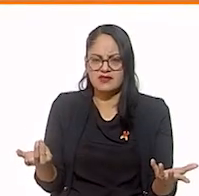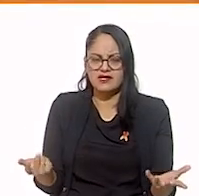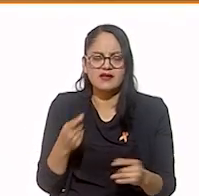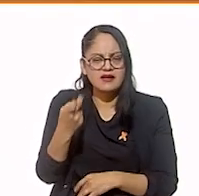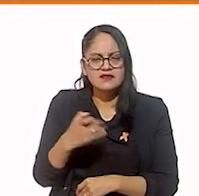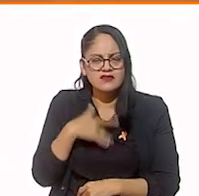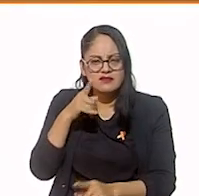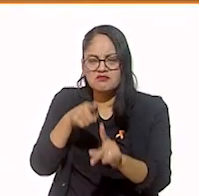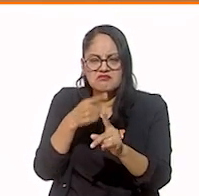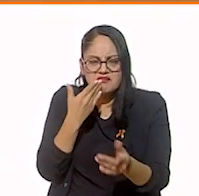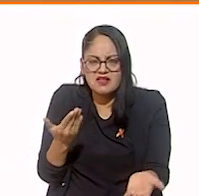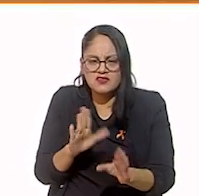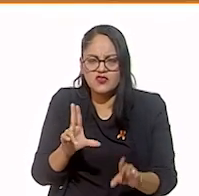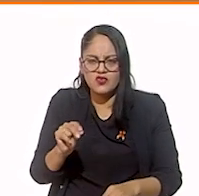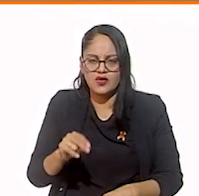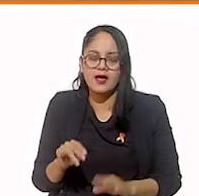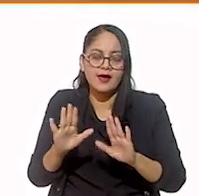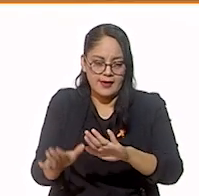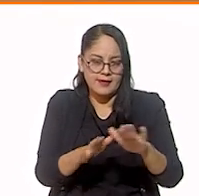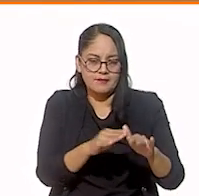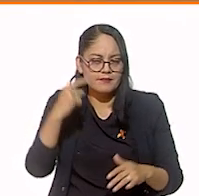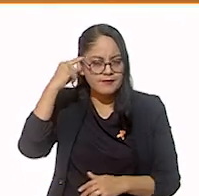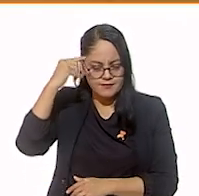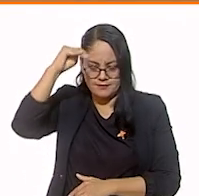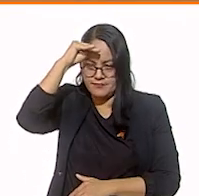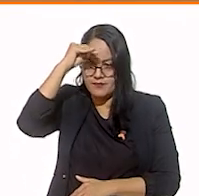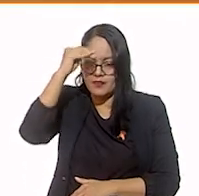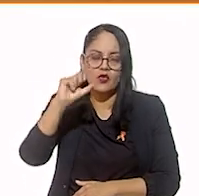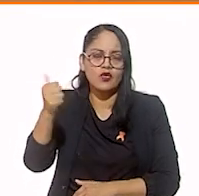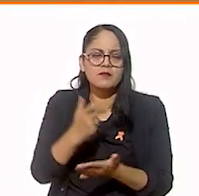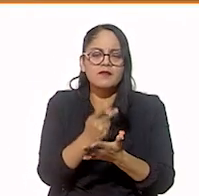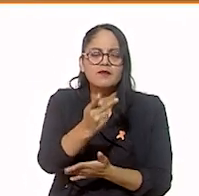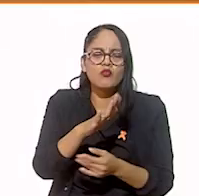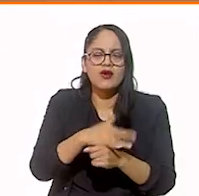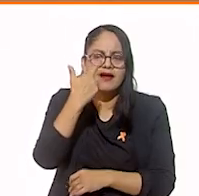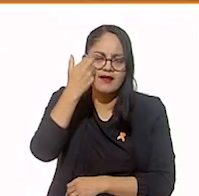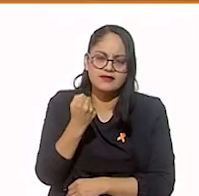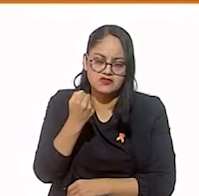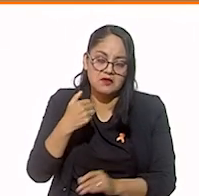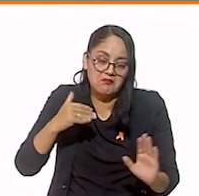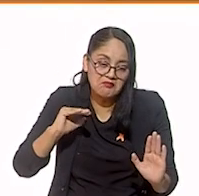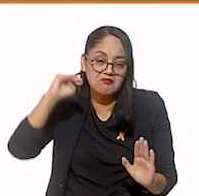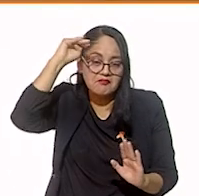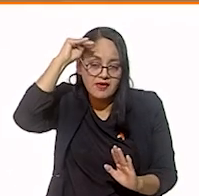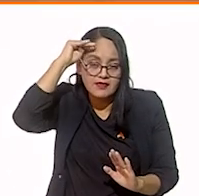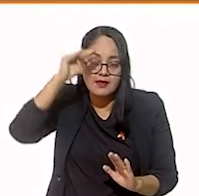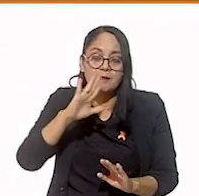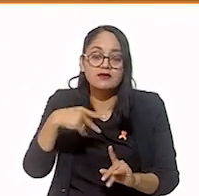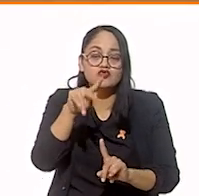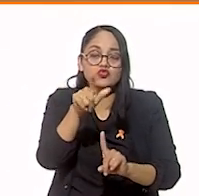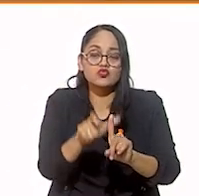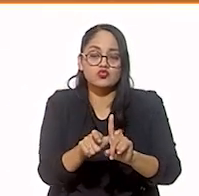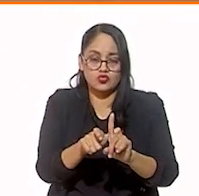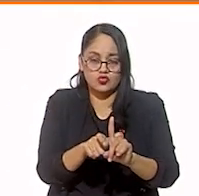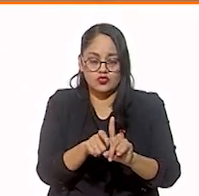un sentido en sí mismo. Ahora, con respecto a la lógica y el sentido de otorgarle ese premio, creo que tiene que ver con una idea de reposicionar su figura